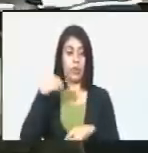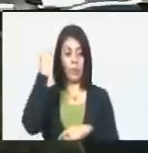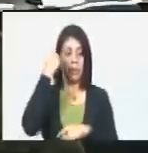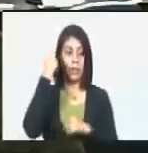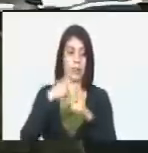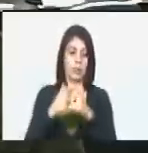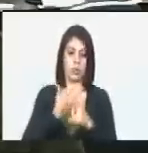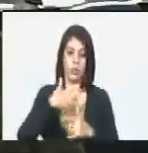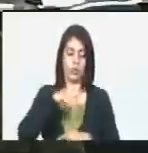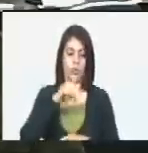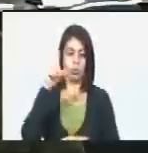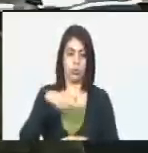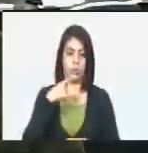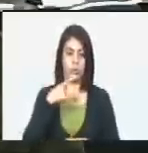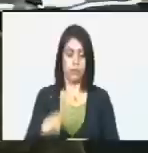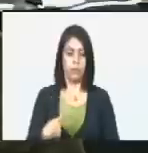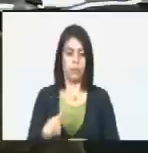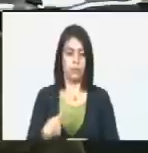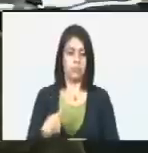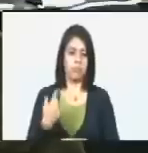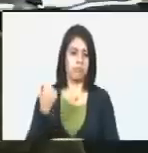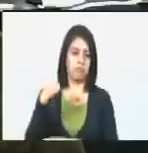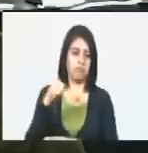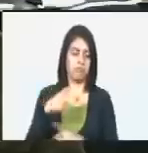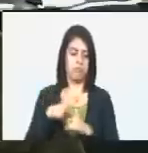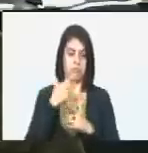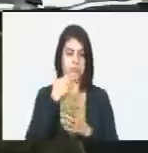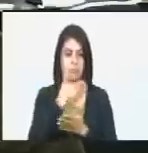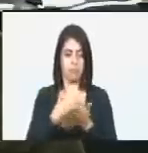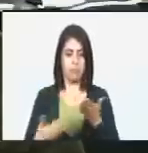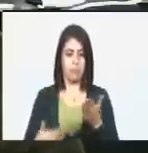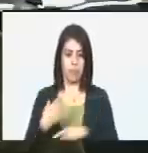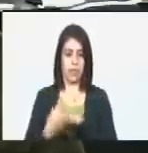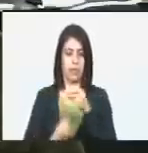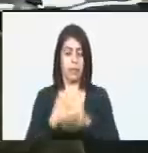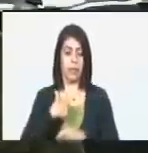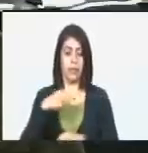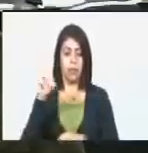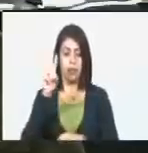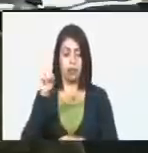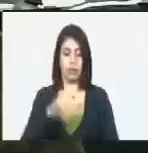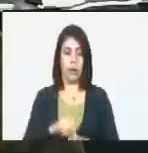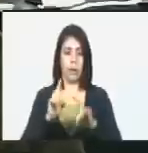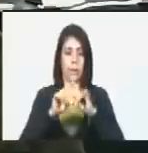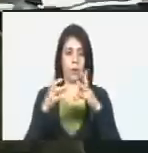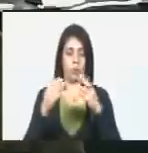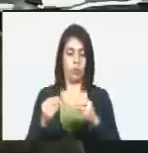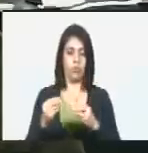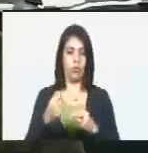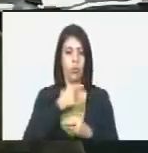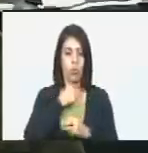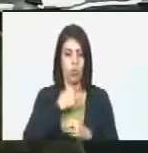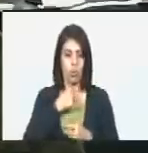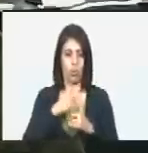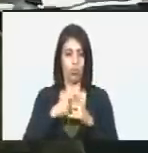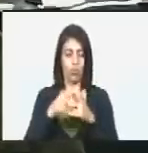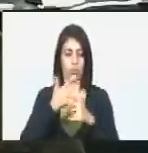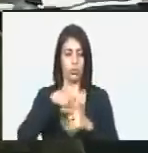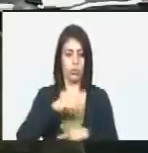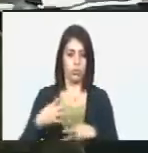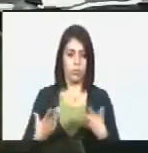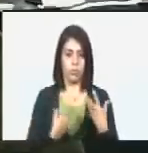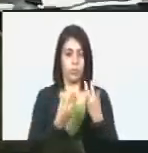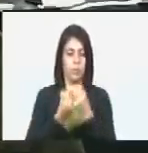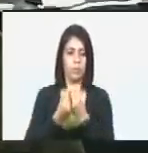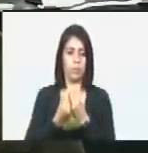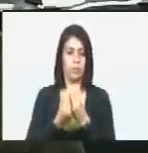también nos descuidamos un poco porque esa propuesta debió ser venezolana. Pero con mucho gusto estamos acompañando a